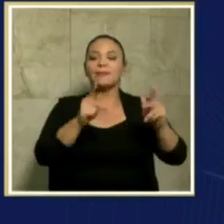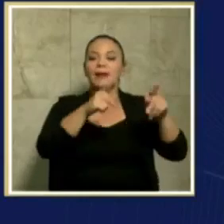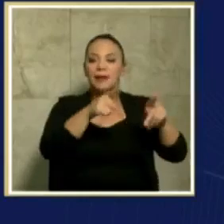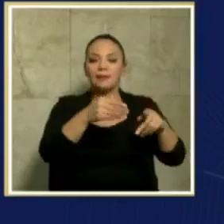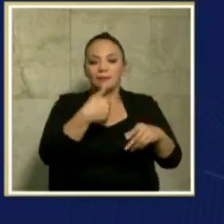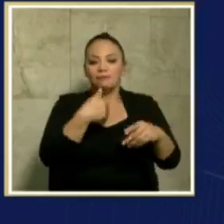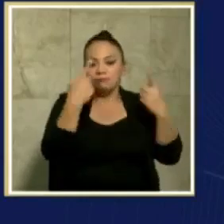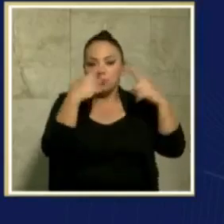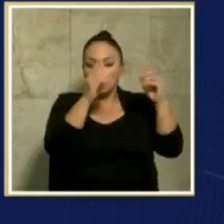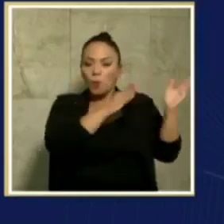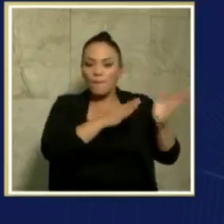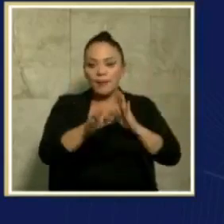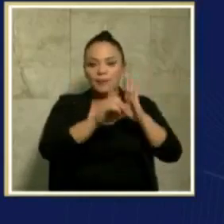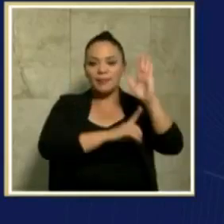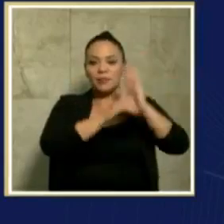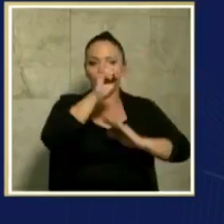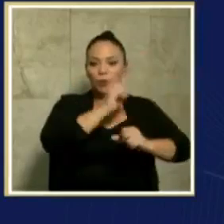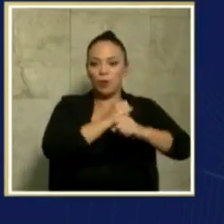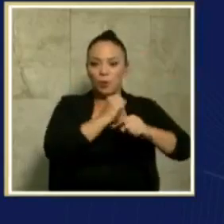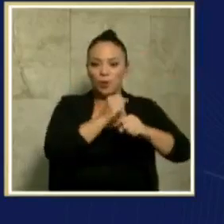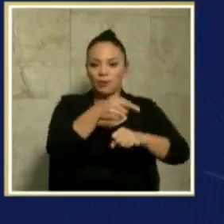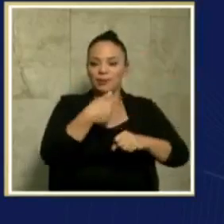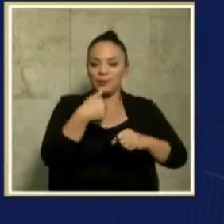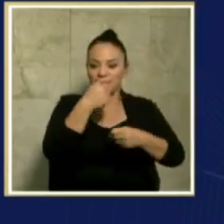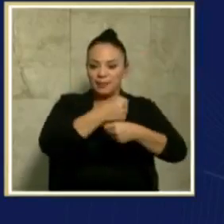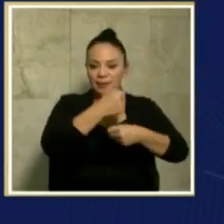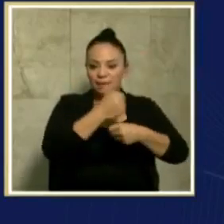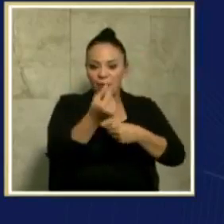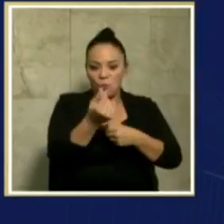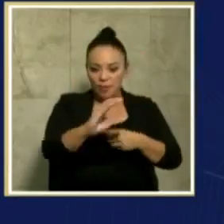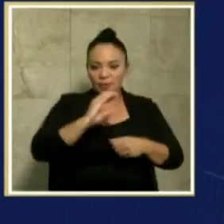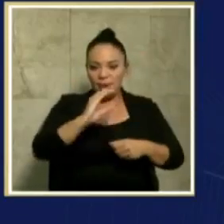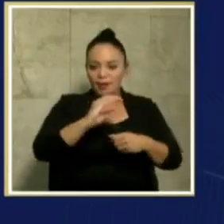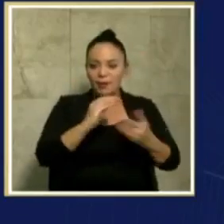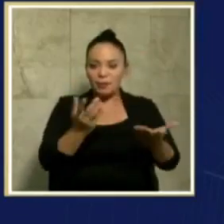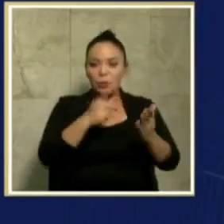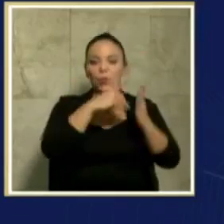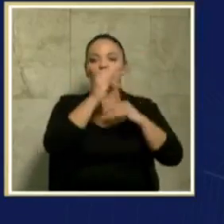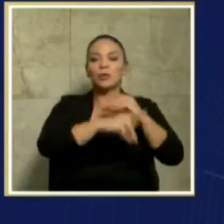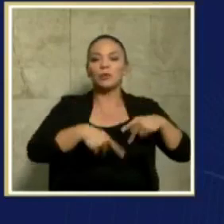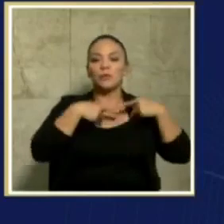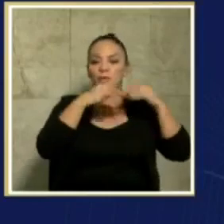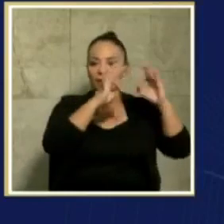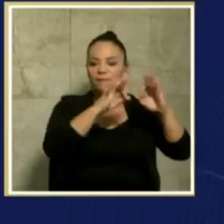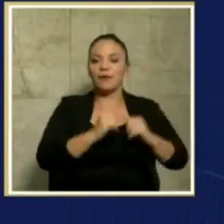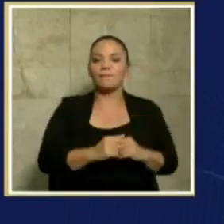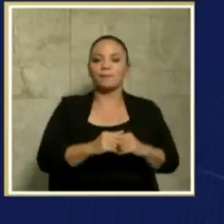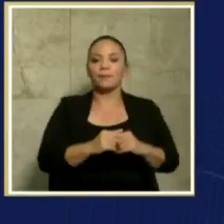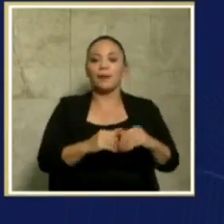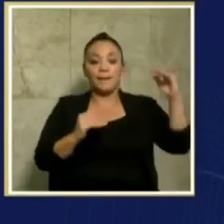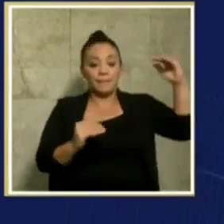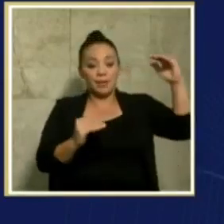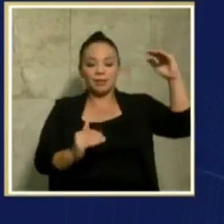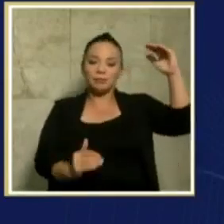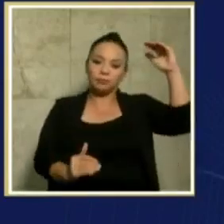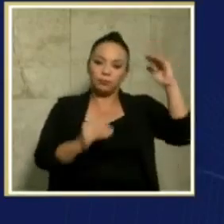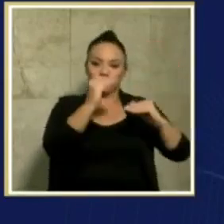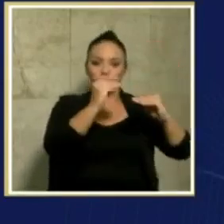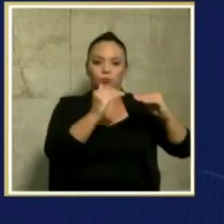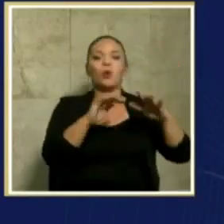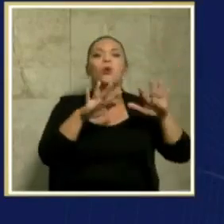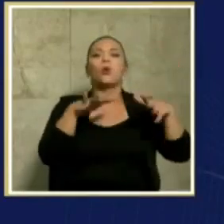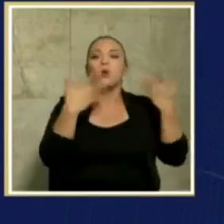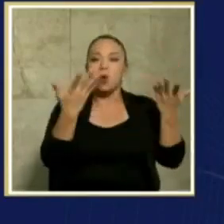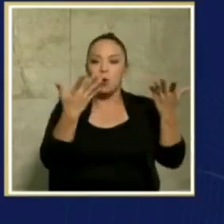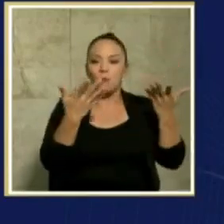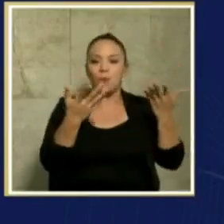plan de desarrollo laboral, para que pueda tener un trabajo, un ingreso, un proyecto de vida. Entonces, cerrar brechas, ¿cómo? Formación para el empleo. Aquí